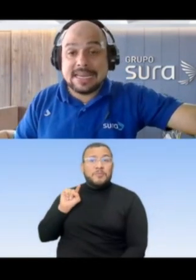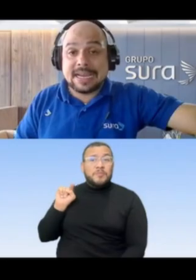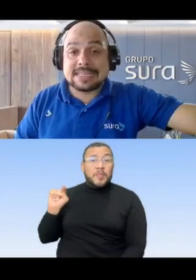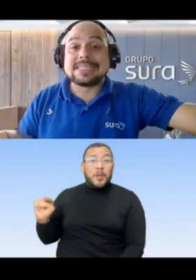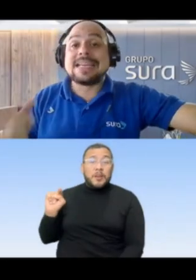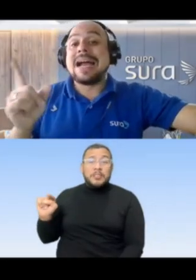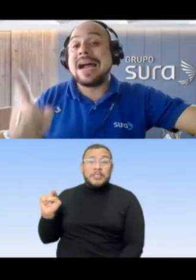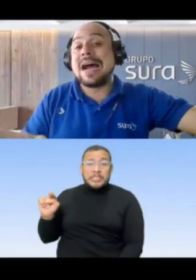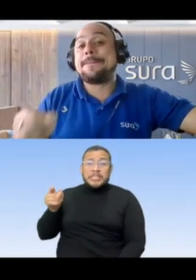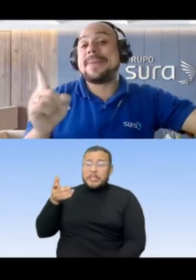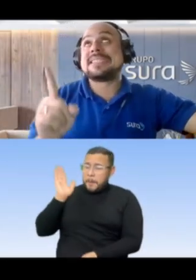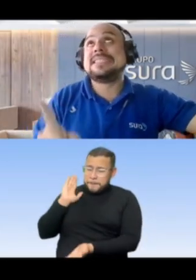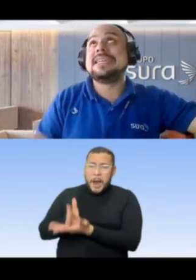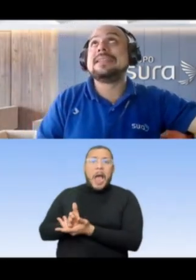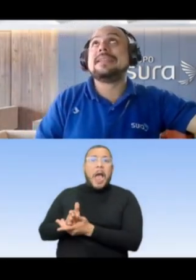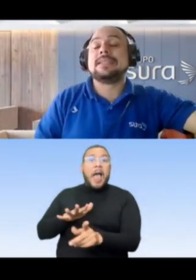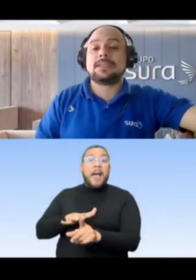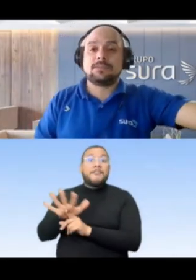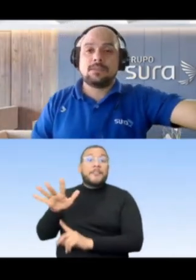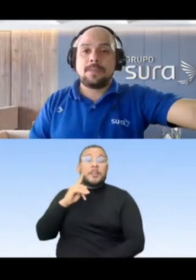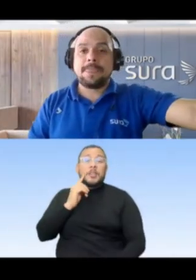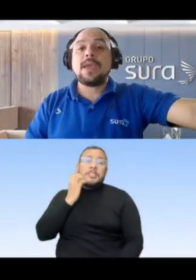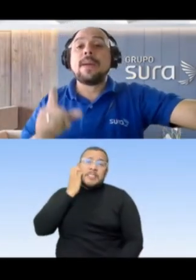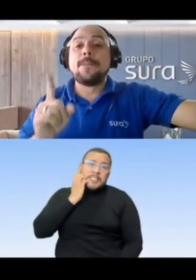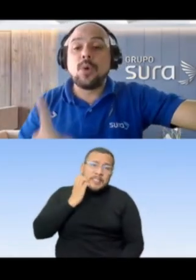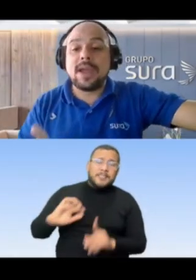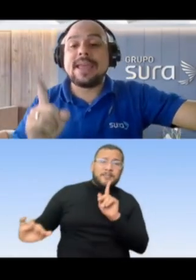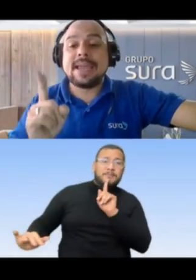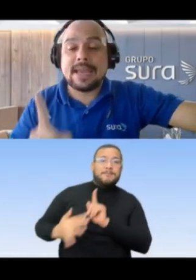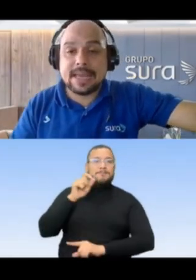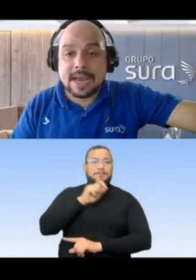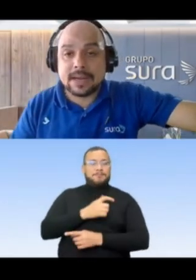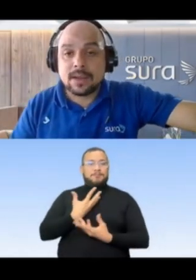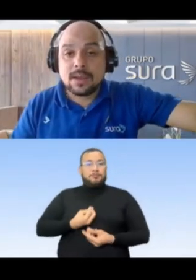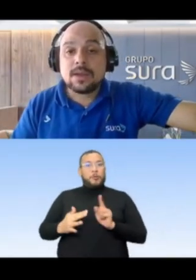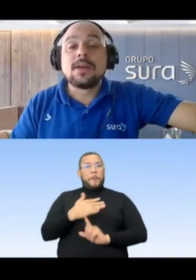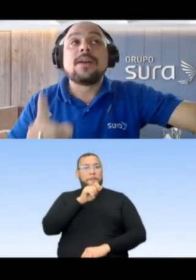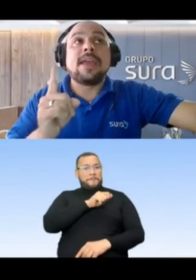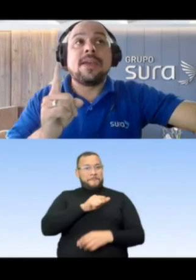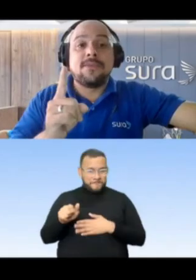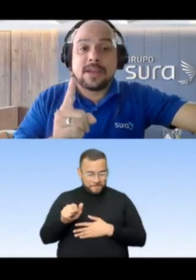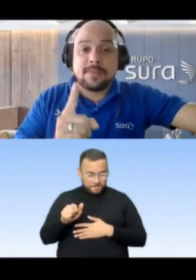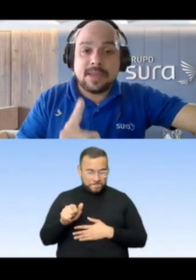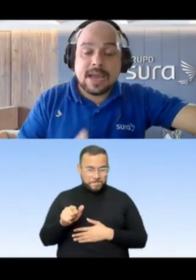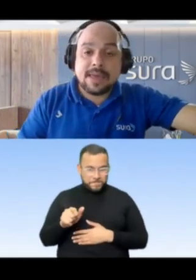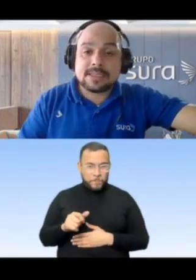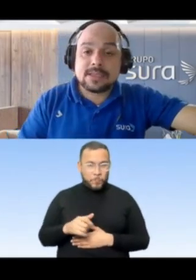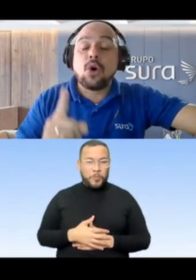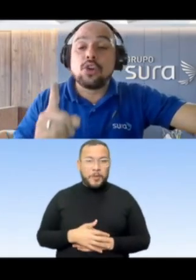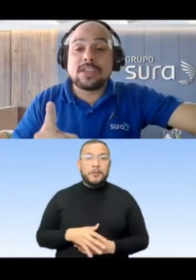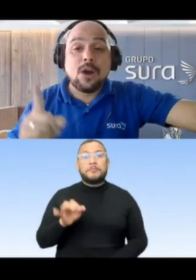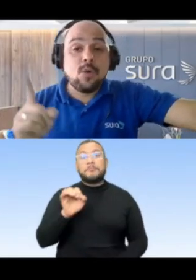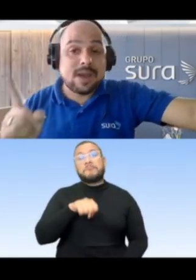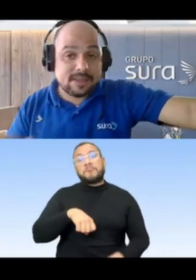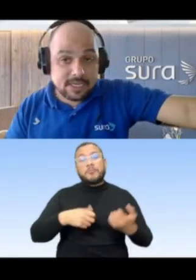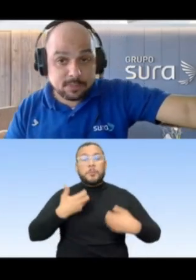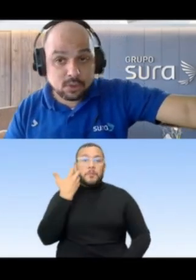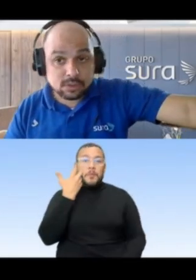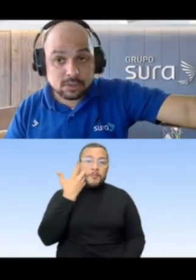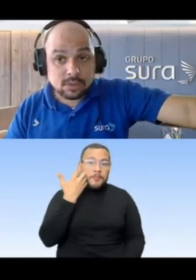reacciones alérgicas a pacientes. Pueden generar enfermedades